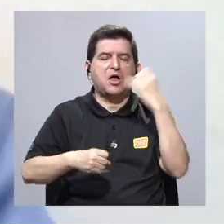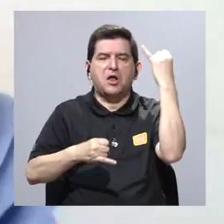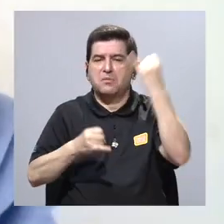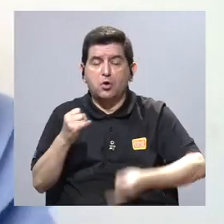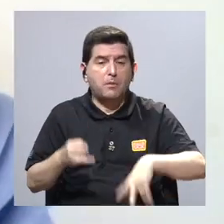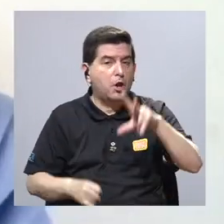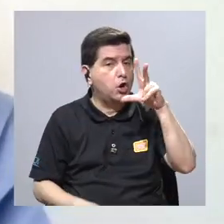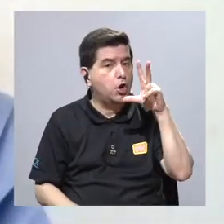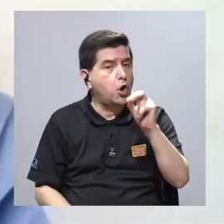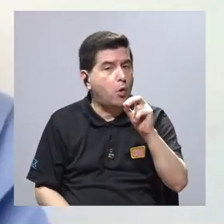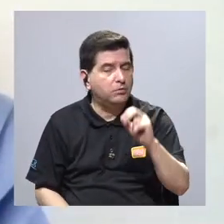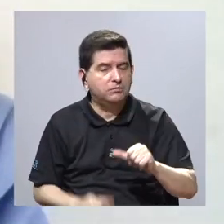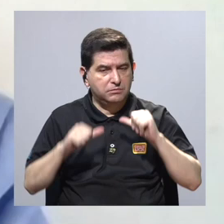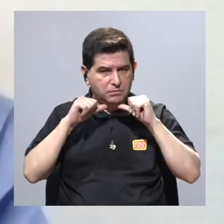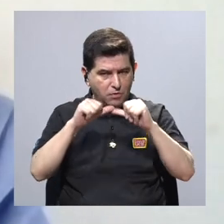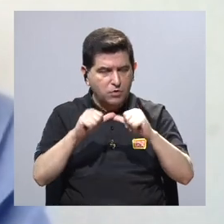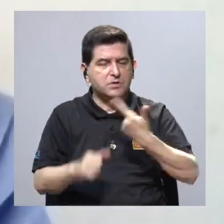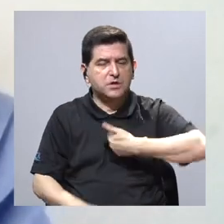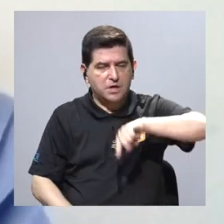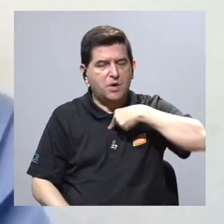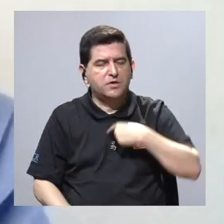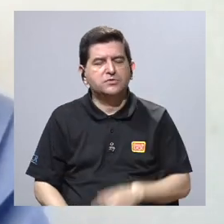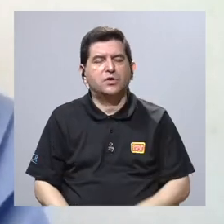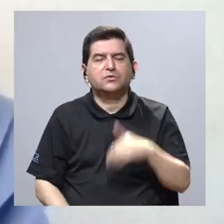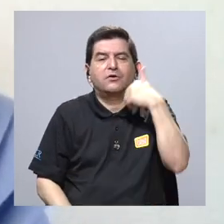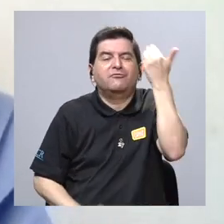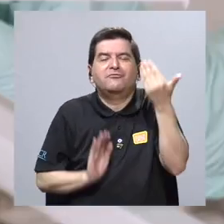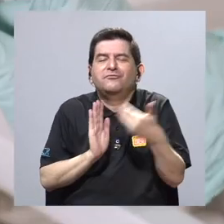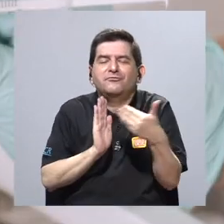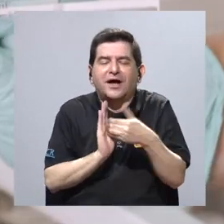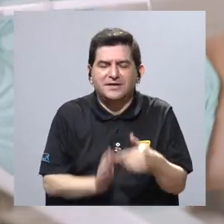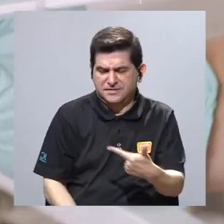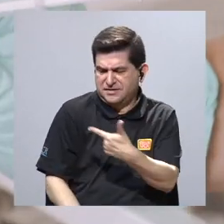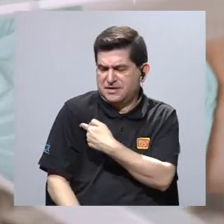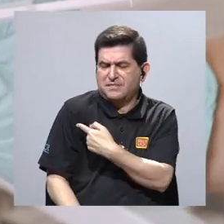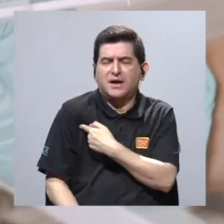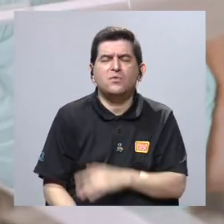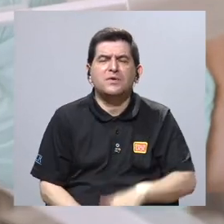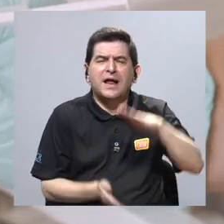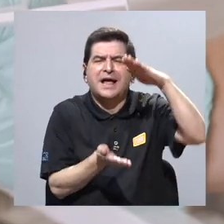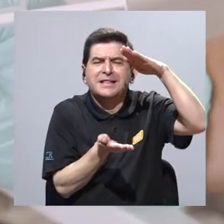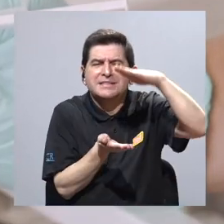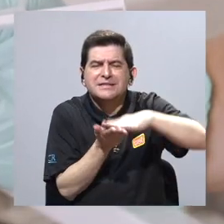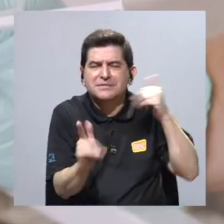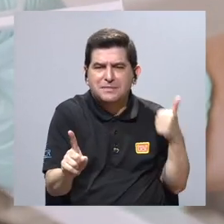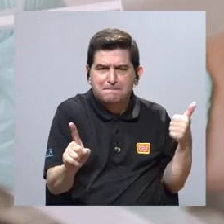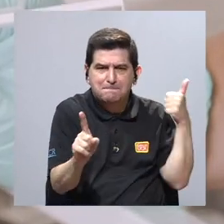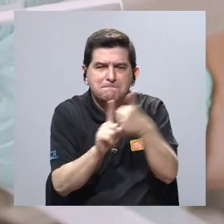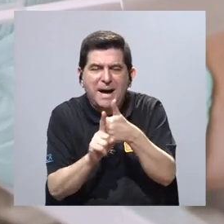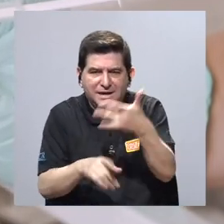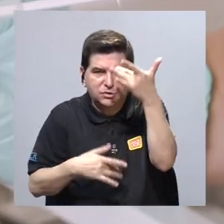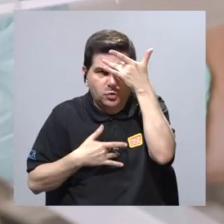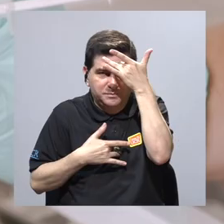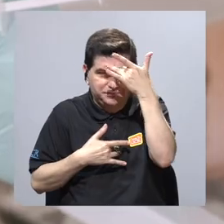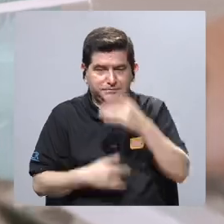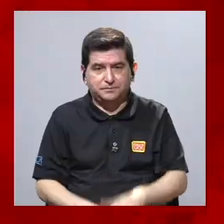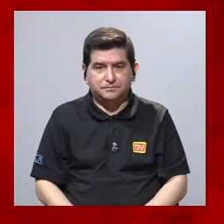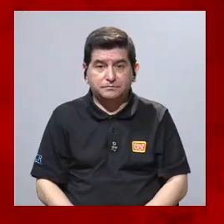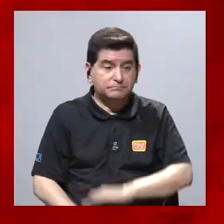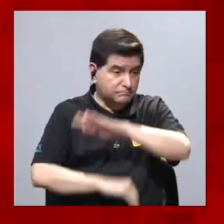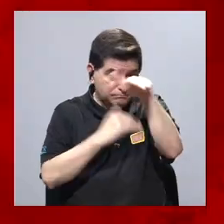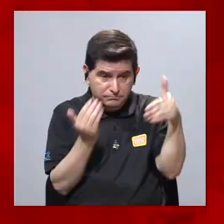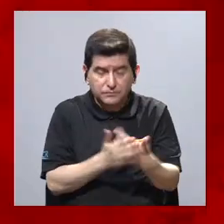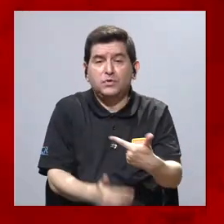No, señor, seguimos siendo susceptibles. Lo que hace la vacuna es atenuar el impacto de la enfermedad, cosa que hacen todas